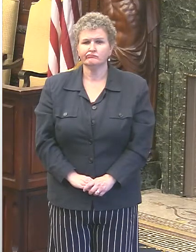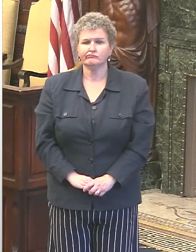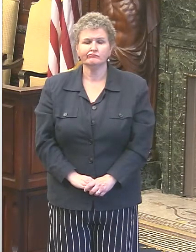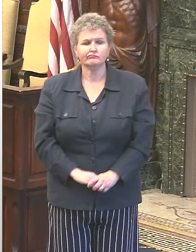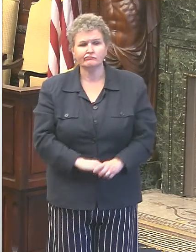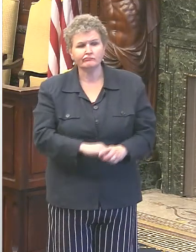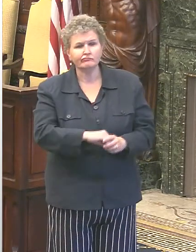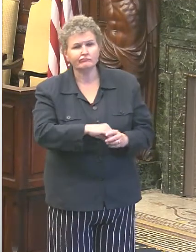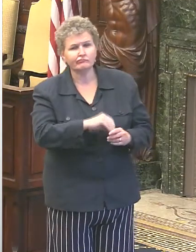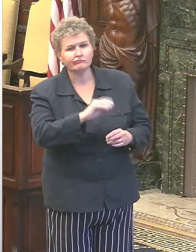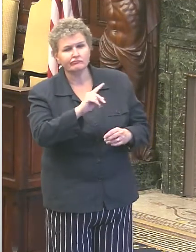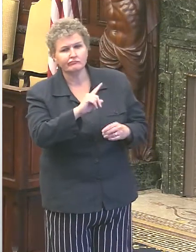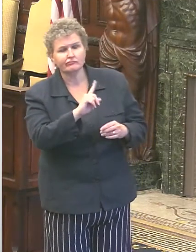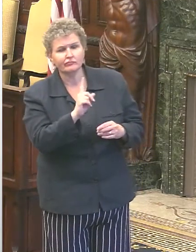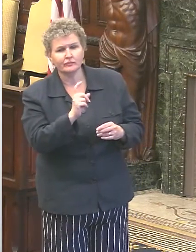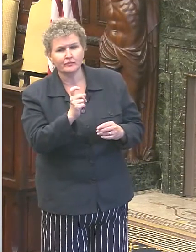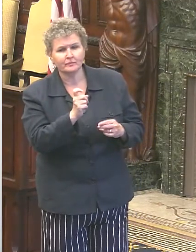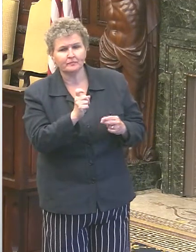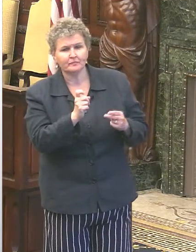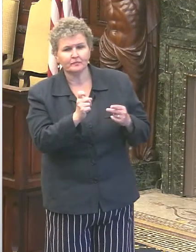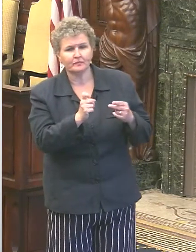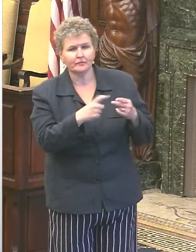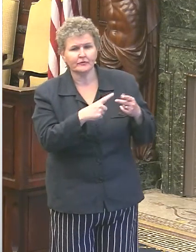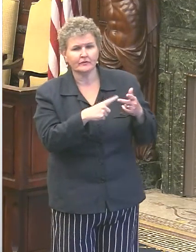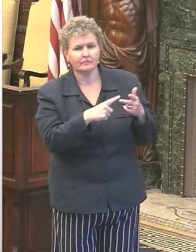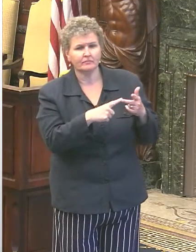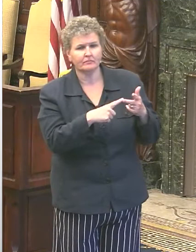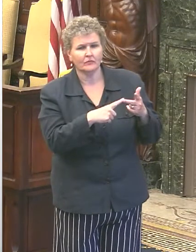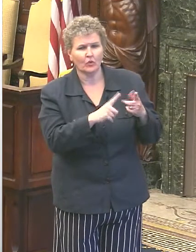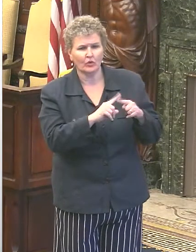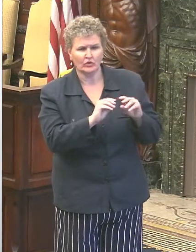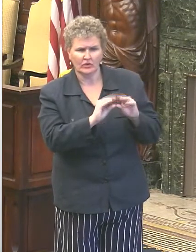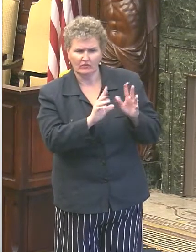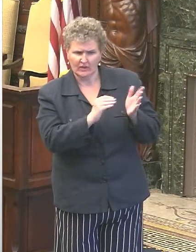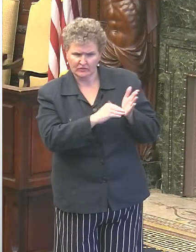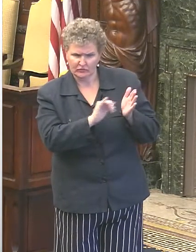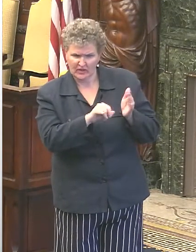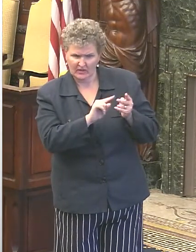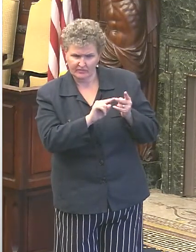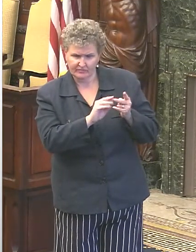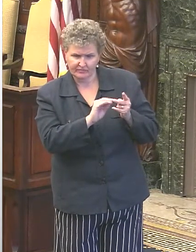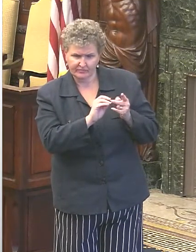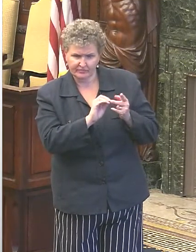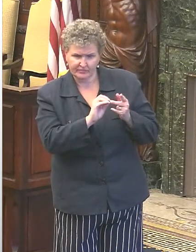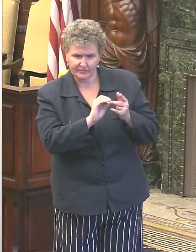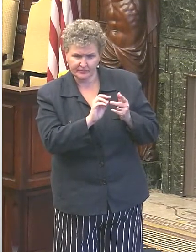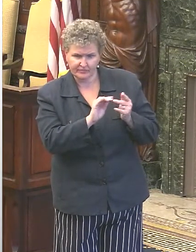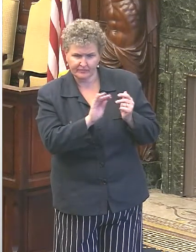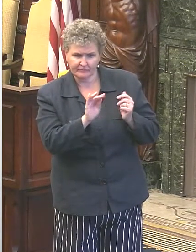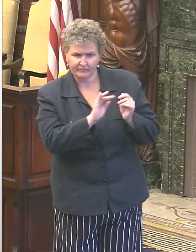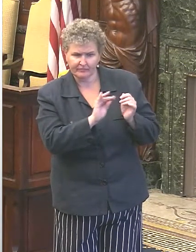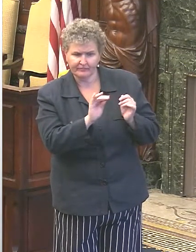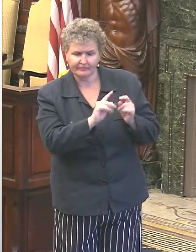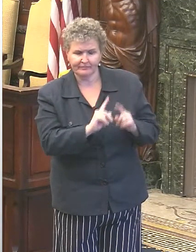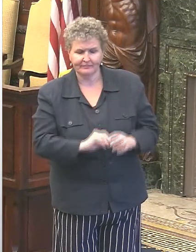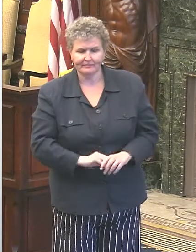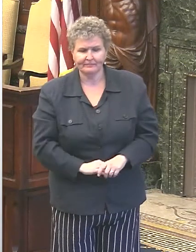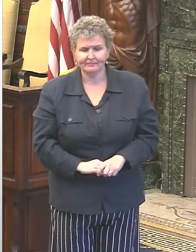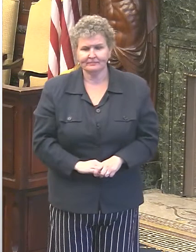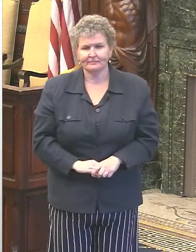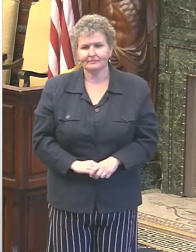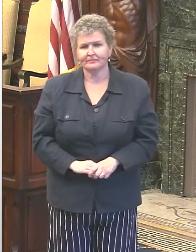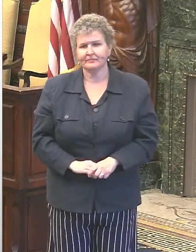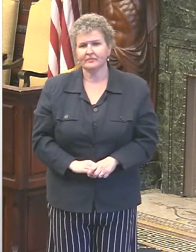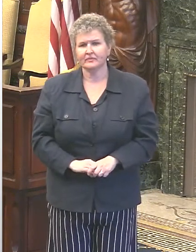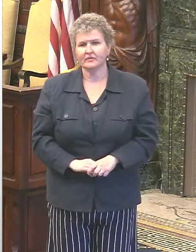Perdón, Shaira, ¿puedes repetir esta última pregunta? Porque obviamente el resultado es para entender, para escucharlo. ¿Tú me puedes repetir lo que tú dijiste en